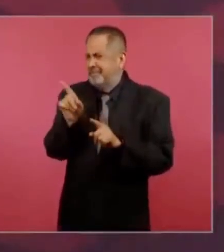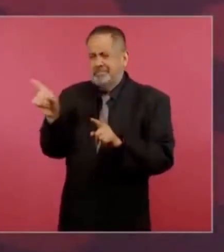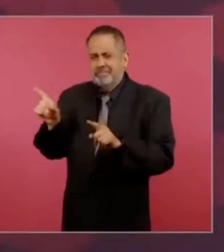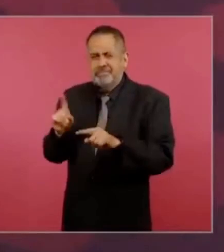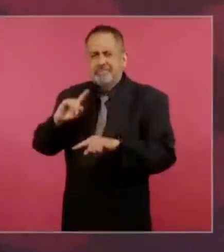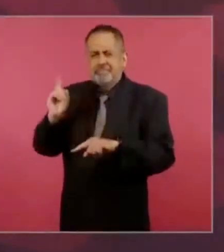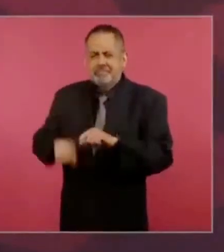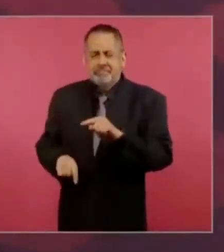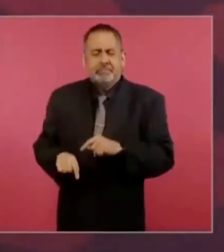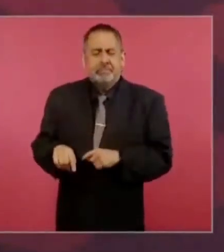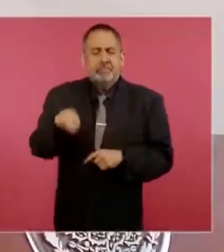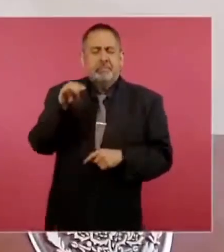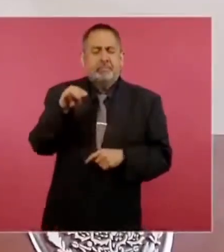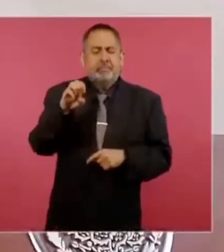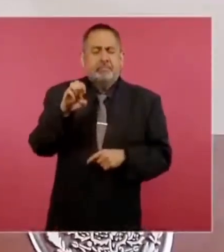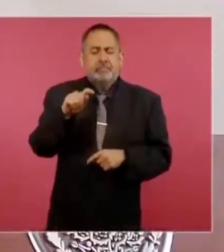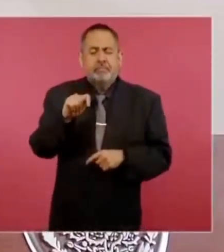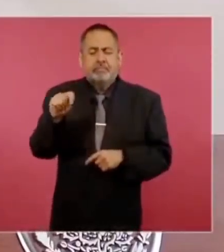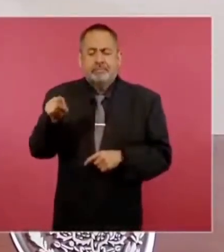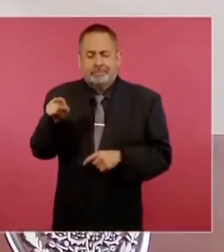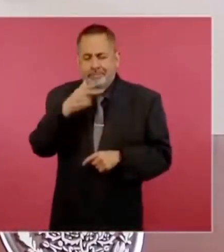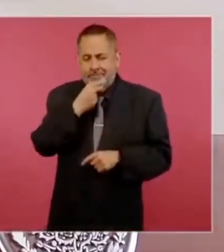a MIT